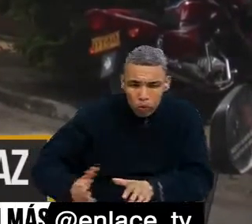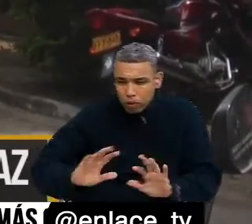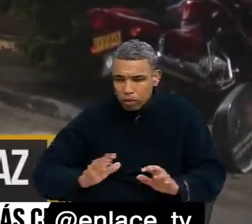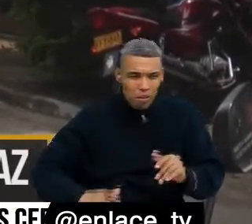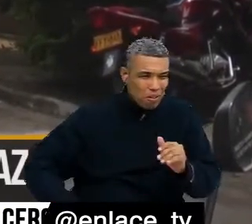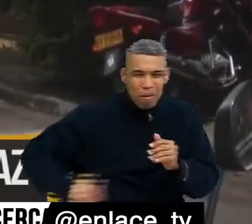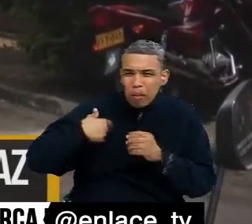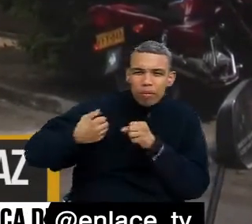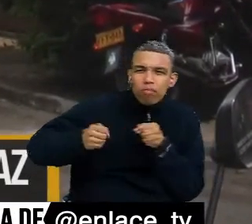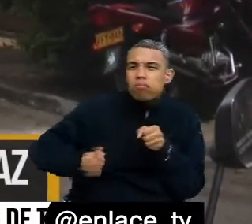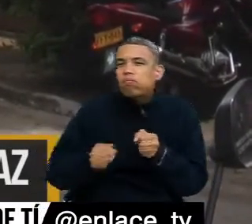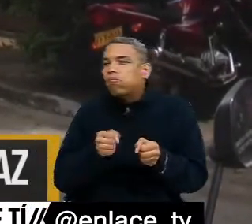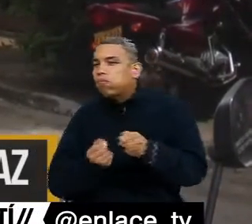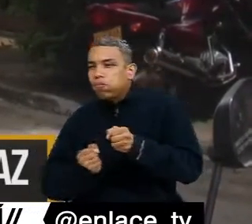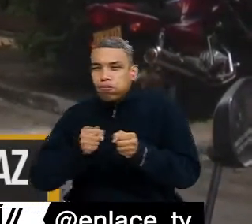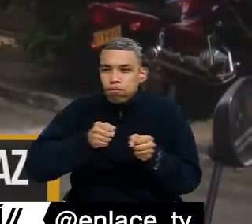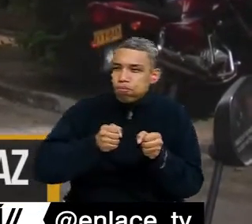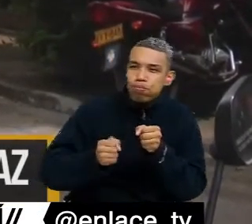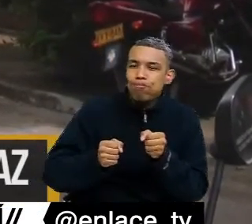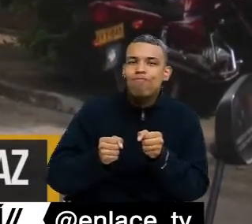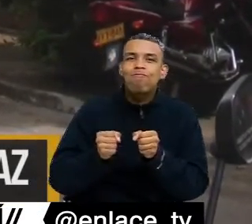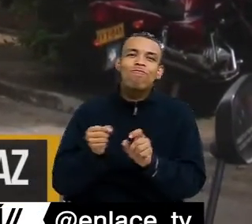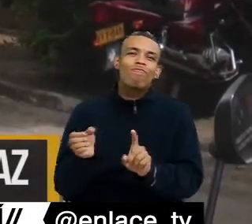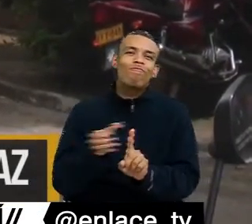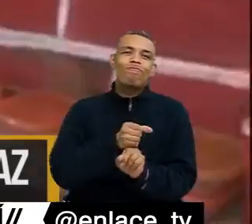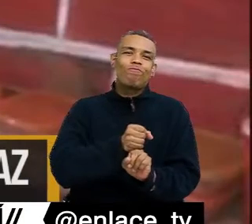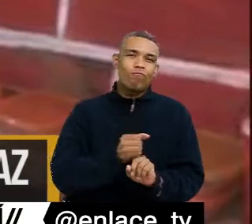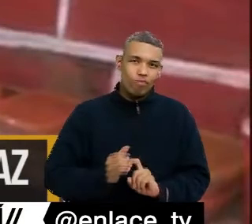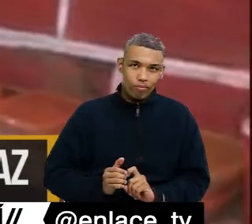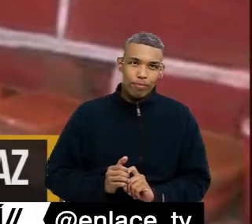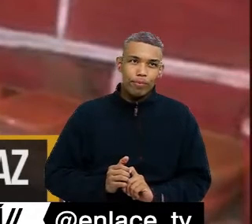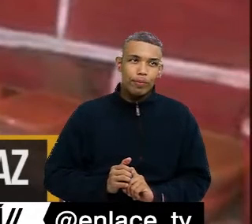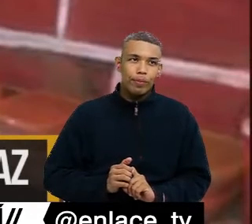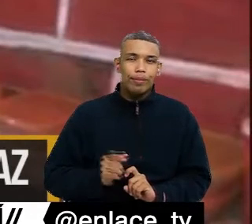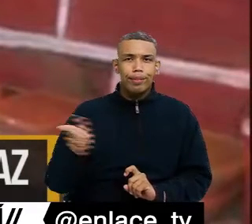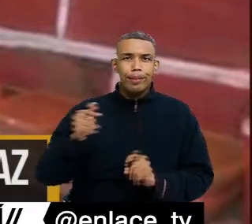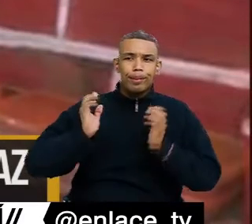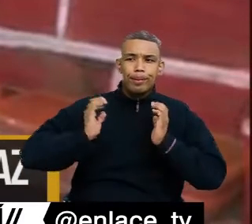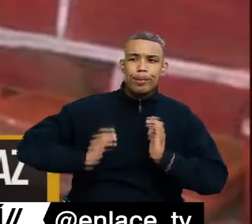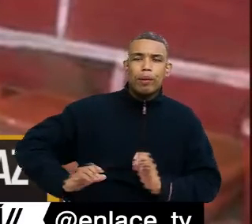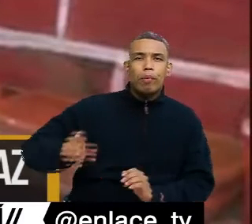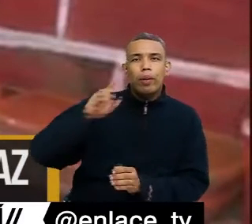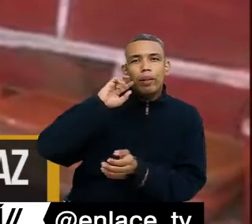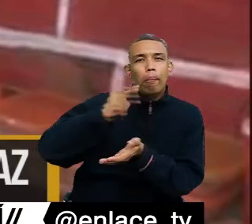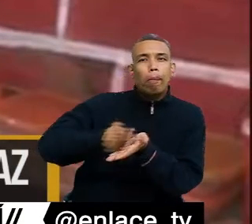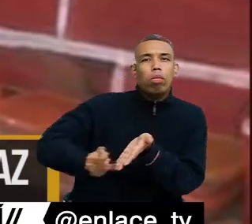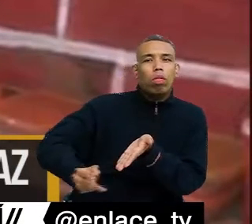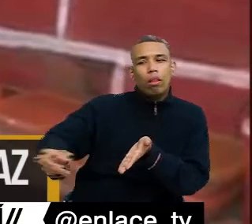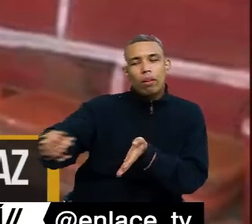lugar. Efectivamente evidenció pues el cuerpo sin vida de una persona.